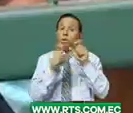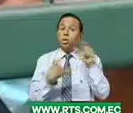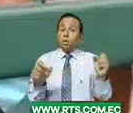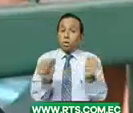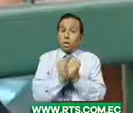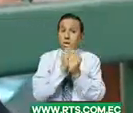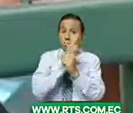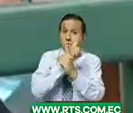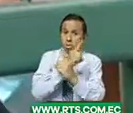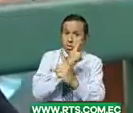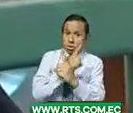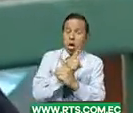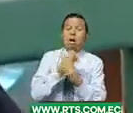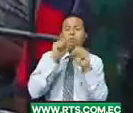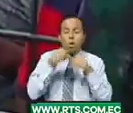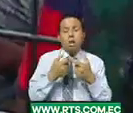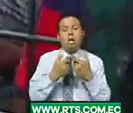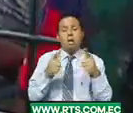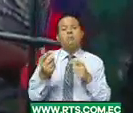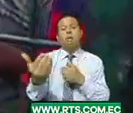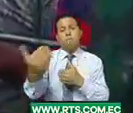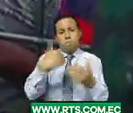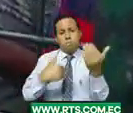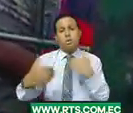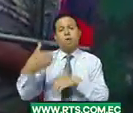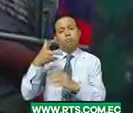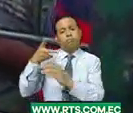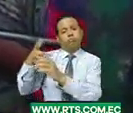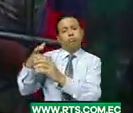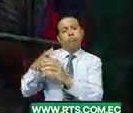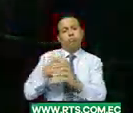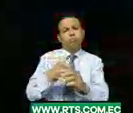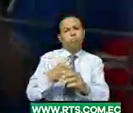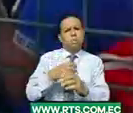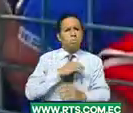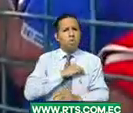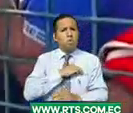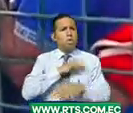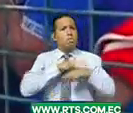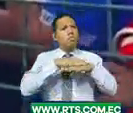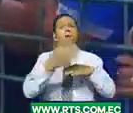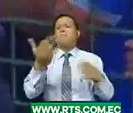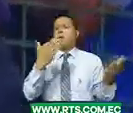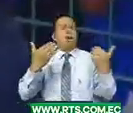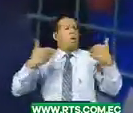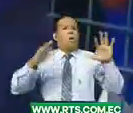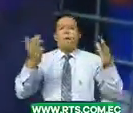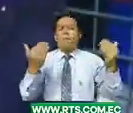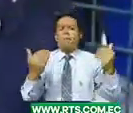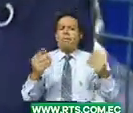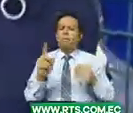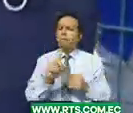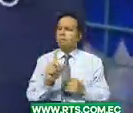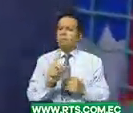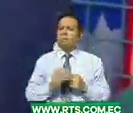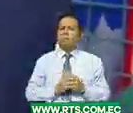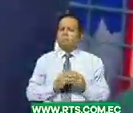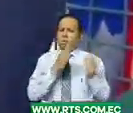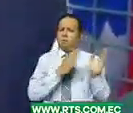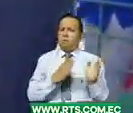venir. El municipio en ningún momento ha hecho ninguna convocatoria masiva. Cerca de las 9 de la mañana se abrieron las